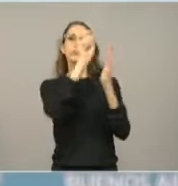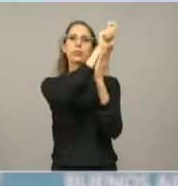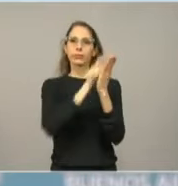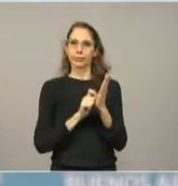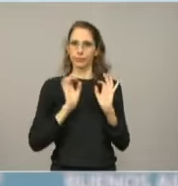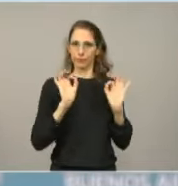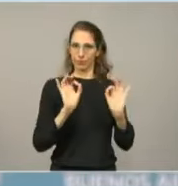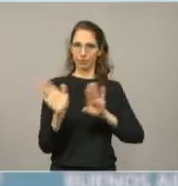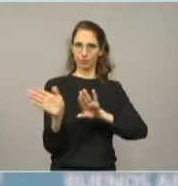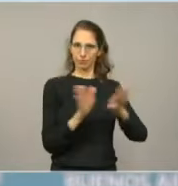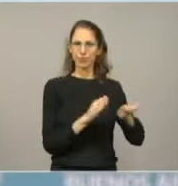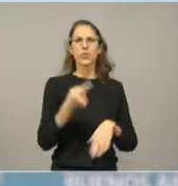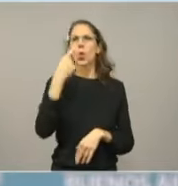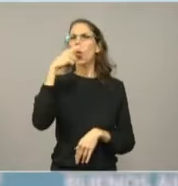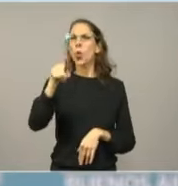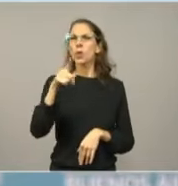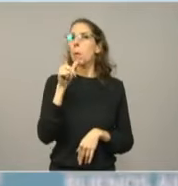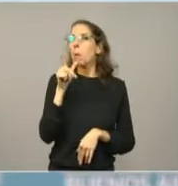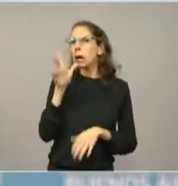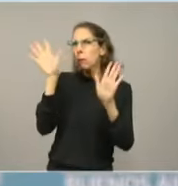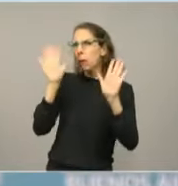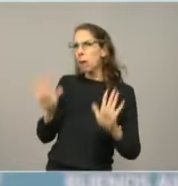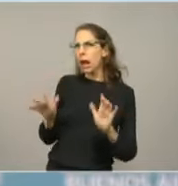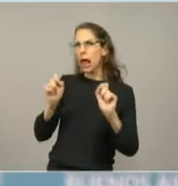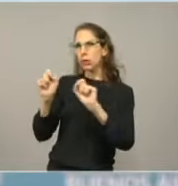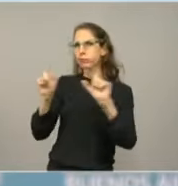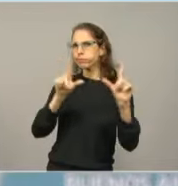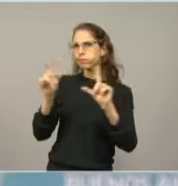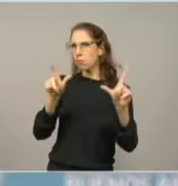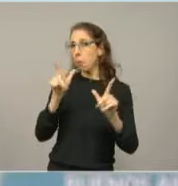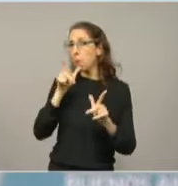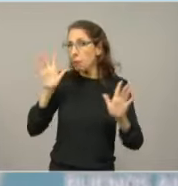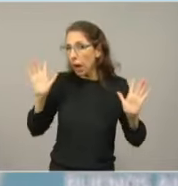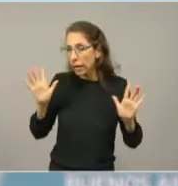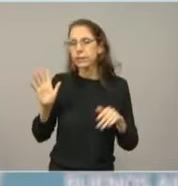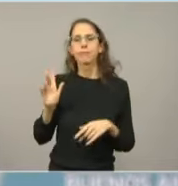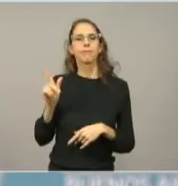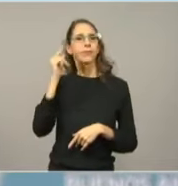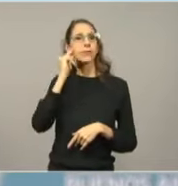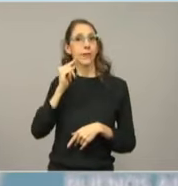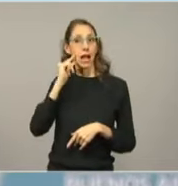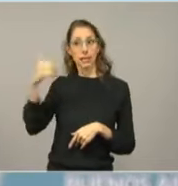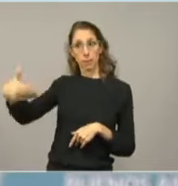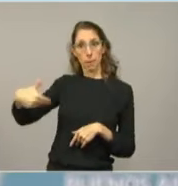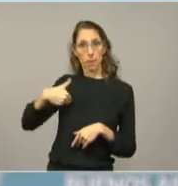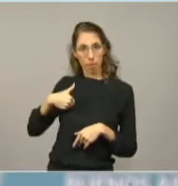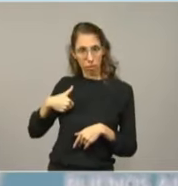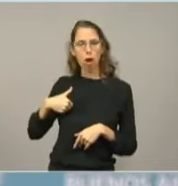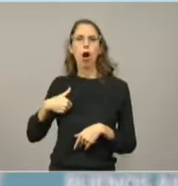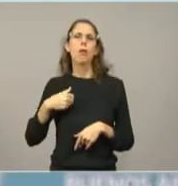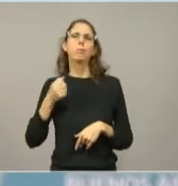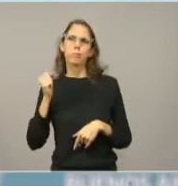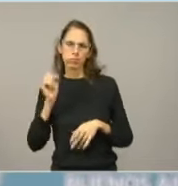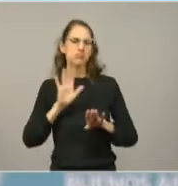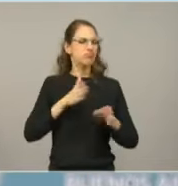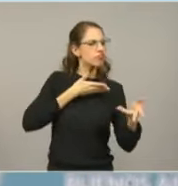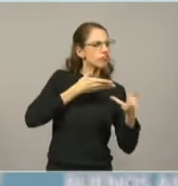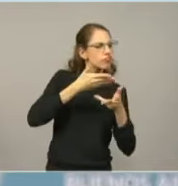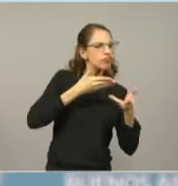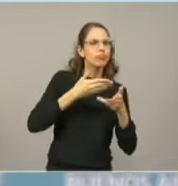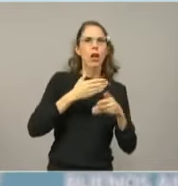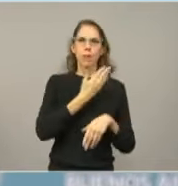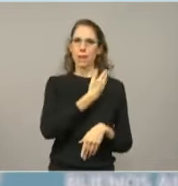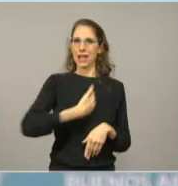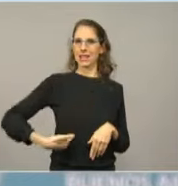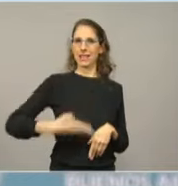una presentación al respecto Me pidió el gobernador y obviamente lo trabajé con el presidente del banco